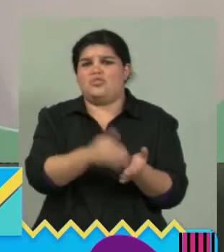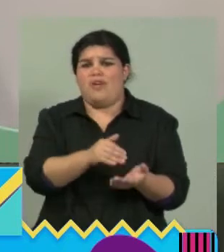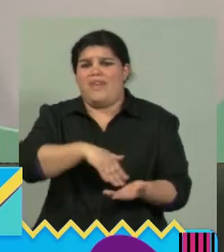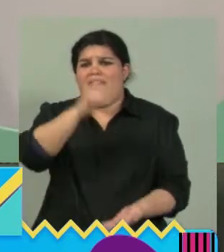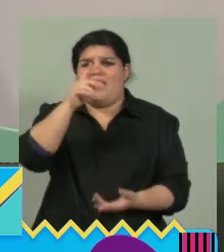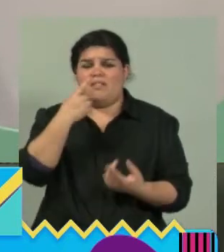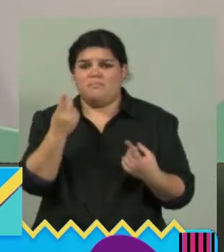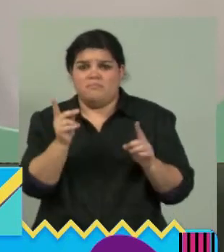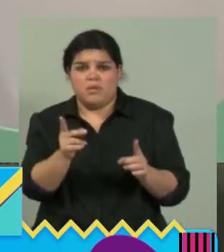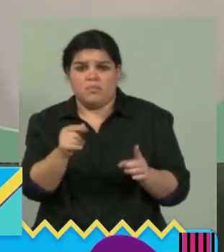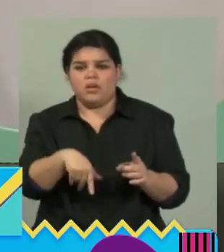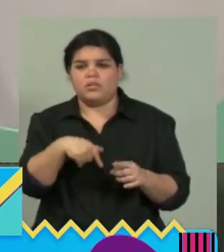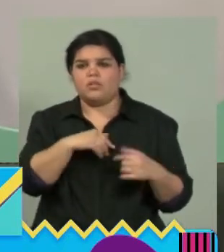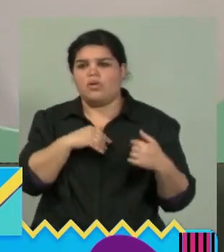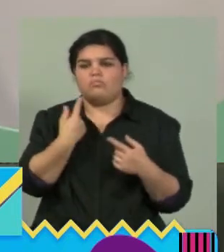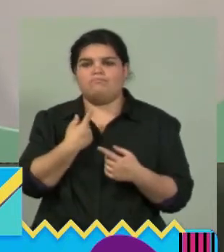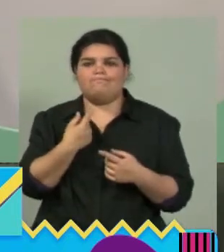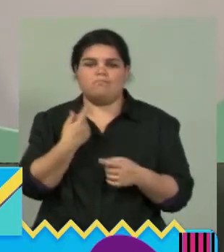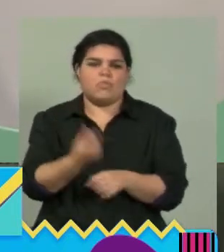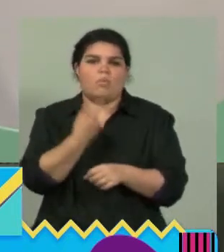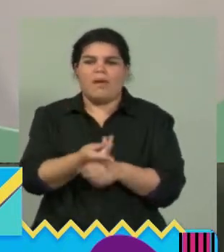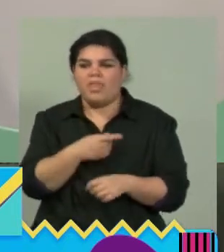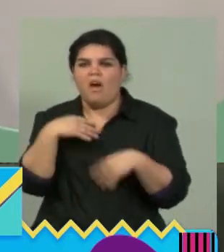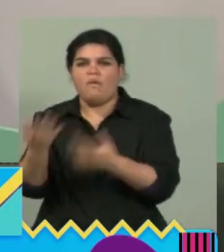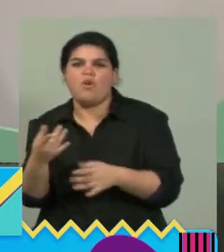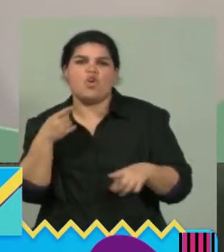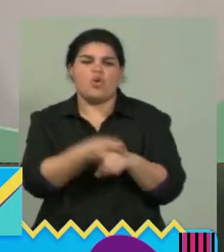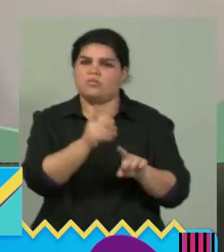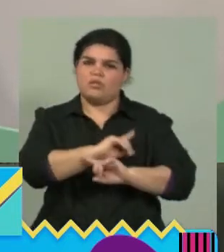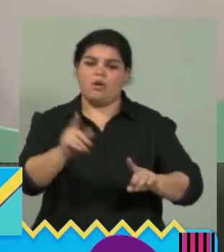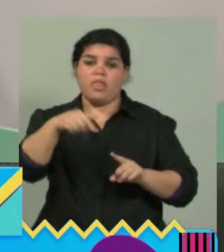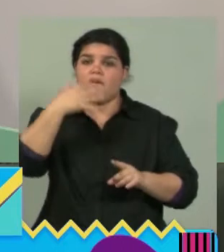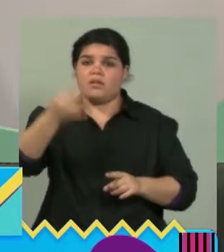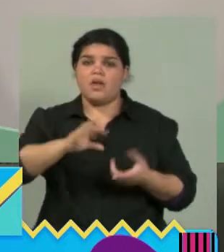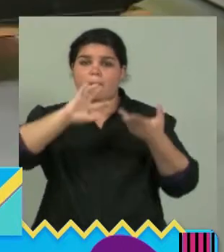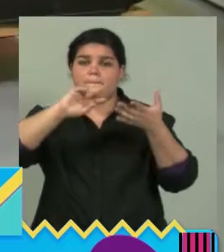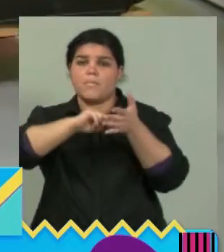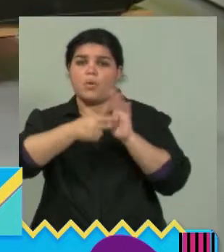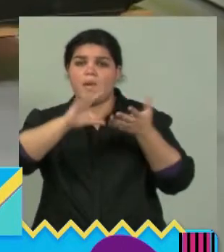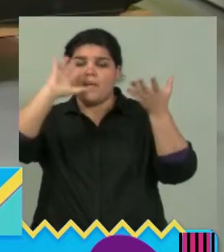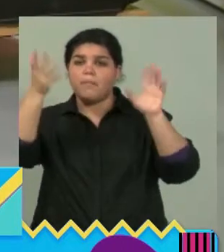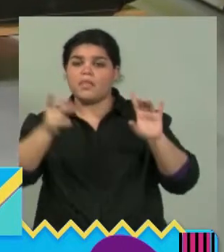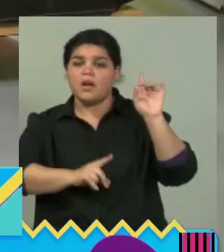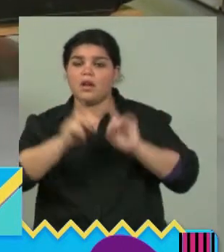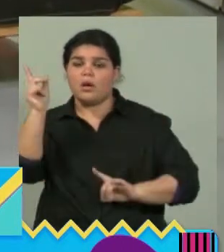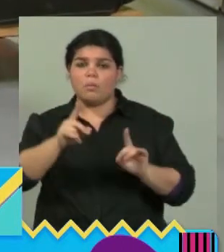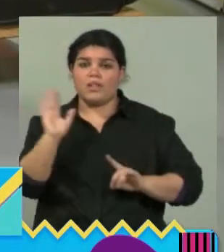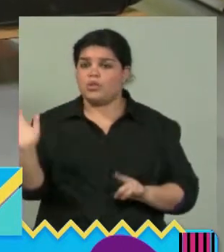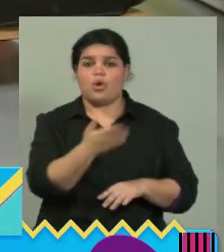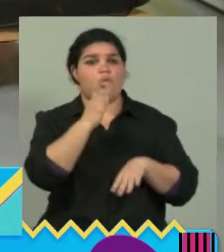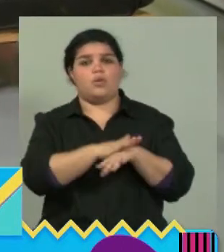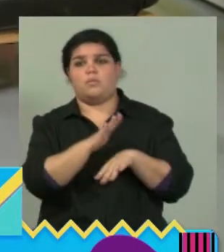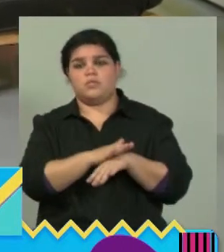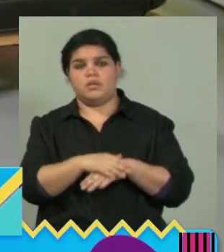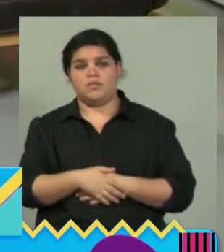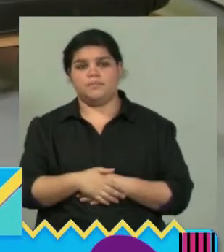no si esto es blanco o es negro, si estoy a favor o en contra. El problema ambiental es uno solo y estamos todos involucrados en este problema ambiental. El problema sí es cuando